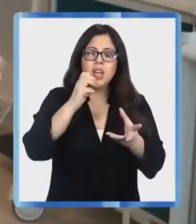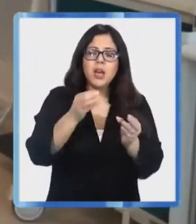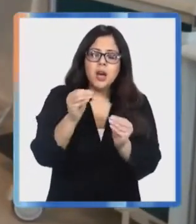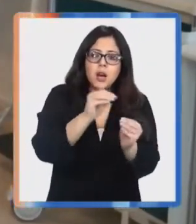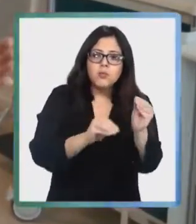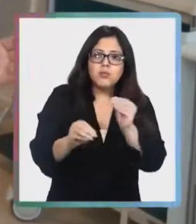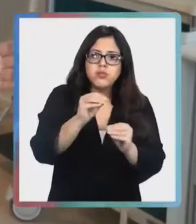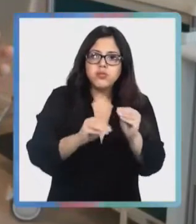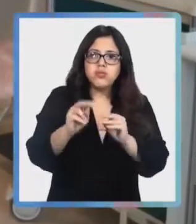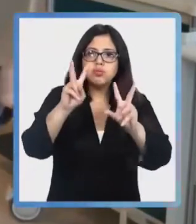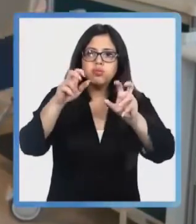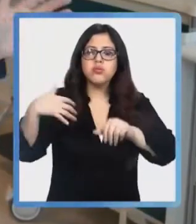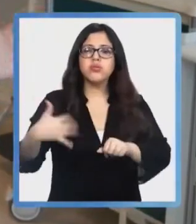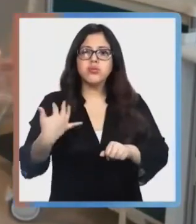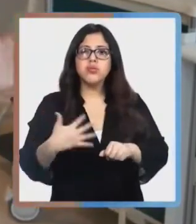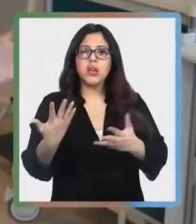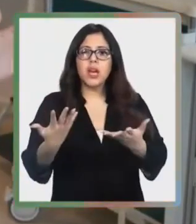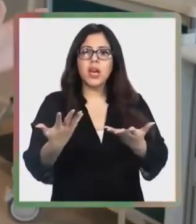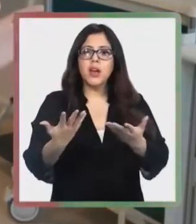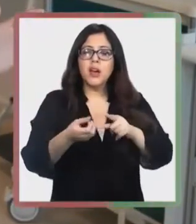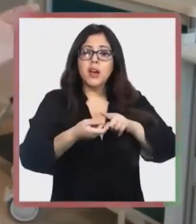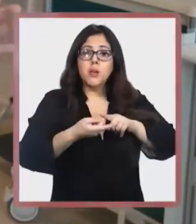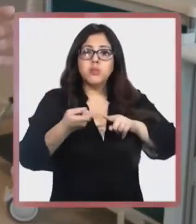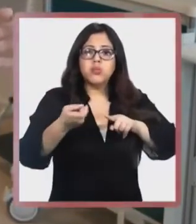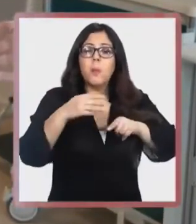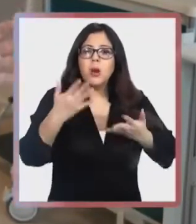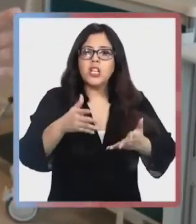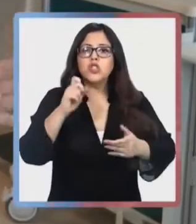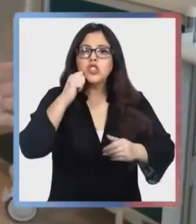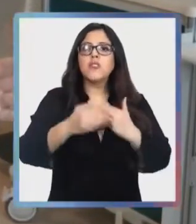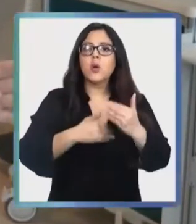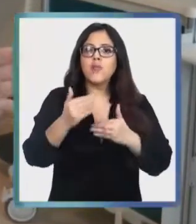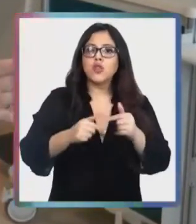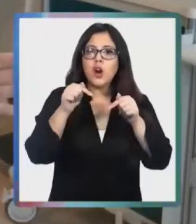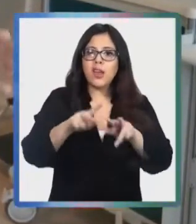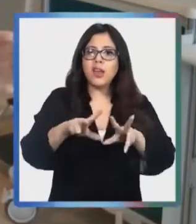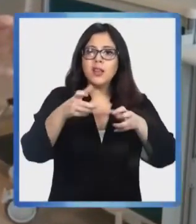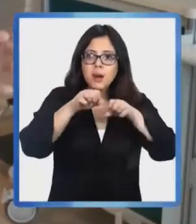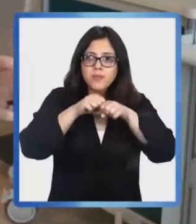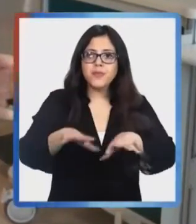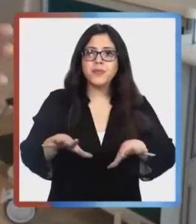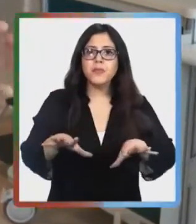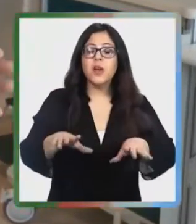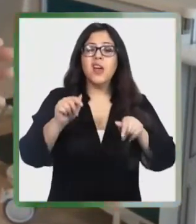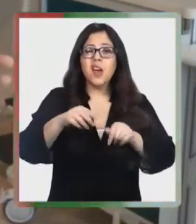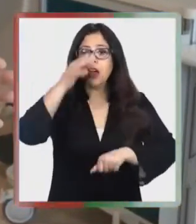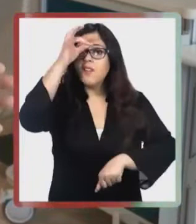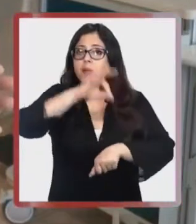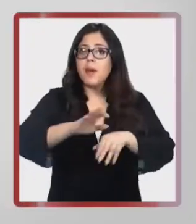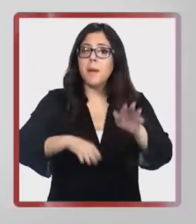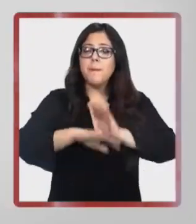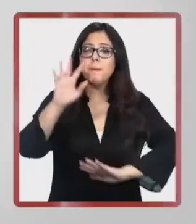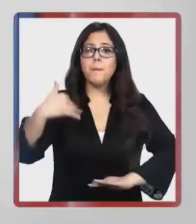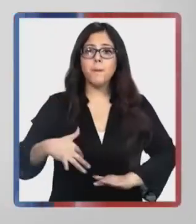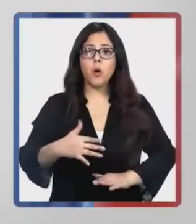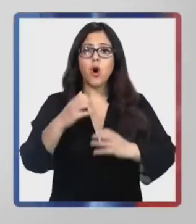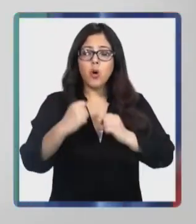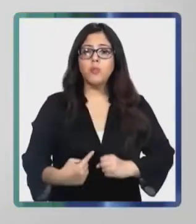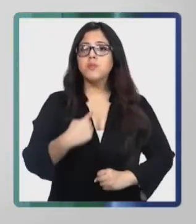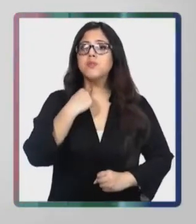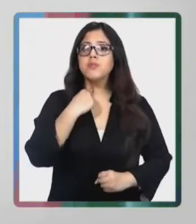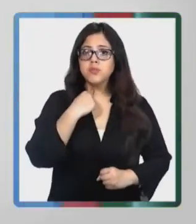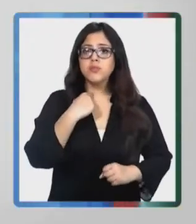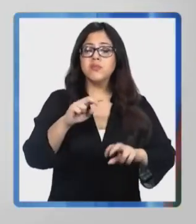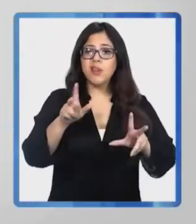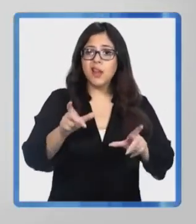de producir sustancias importantes del líquido seminal por lo que tiene una función en la reproducción las enfermedades más importantes que pueden